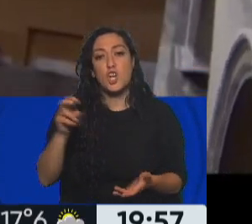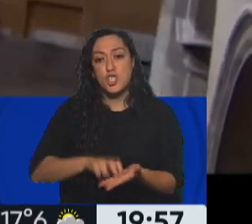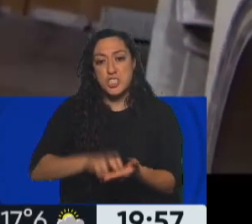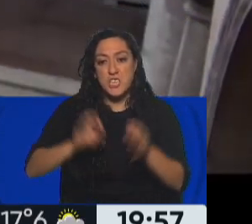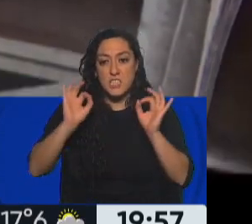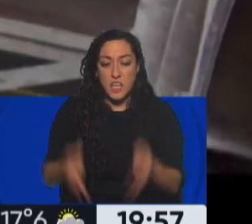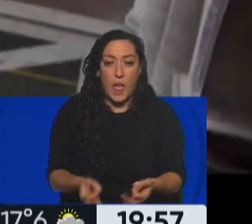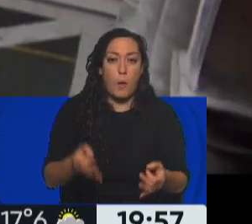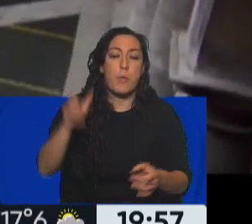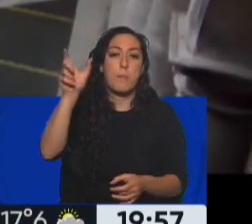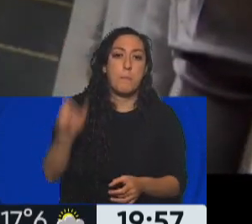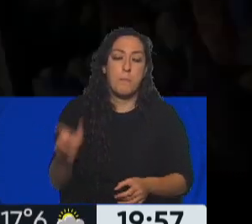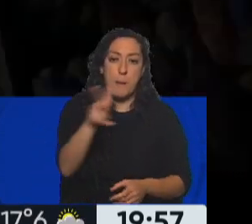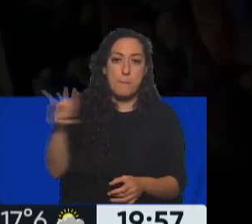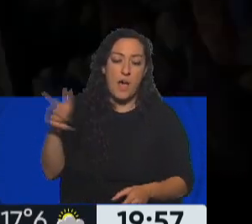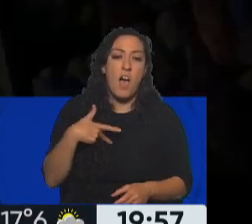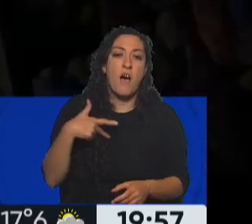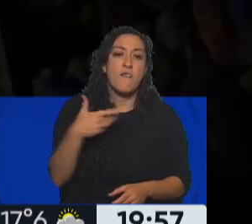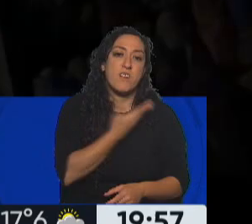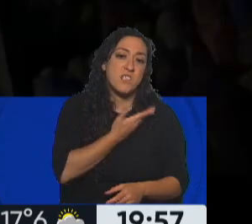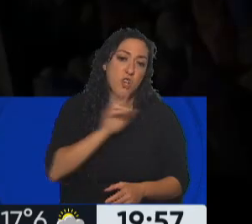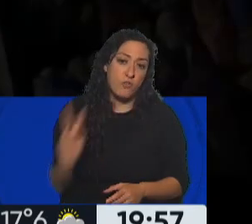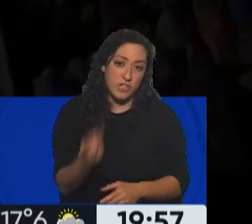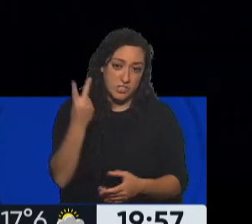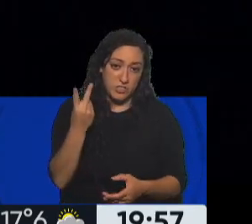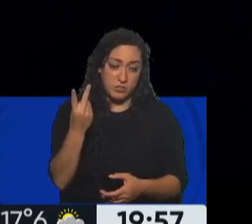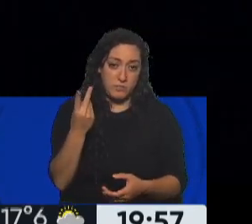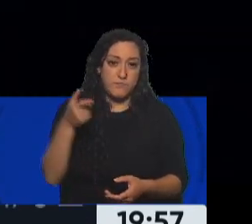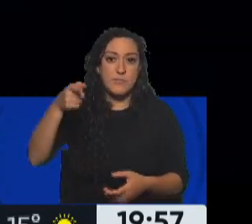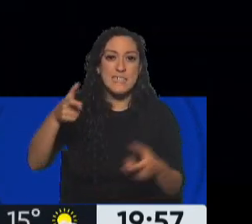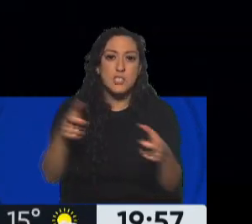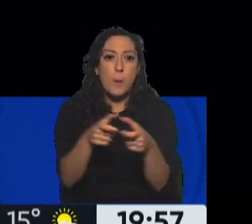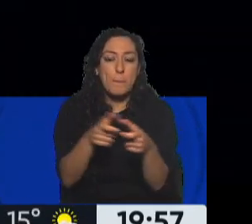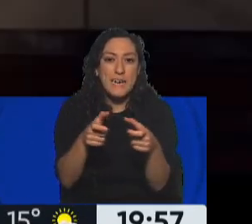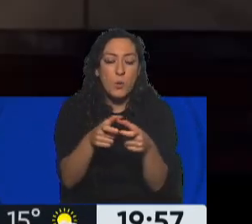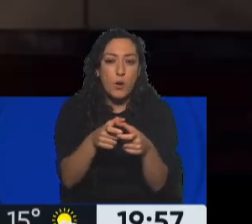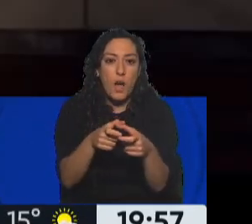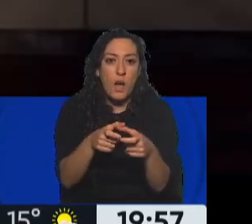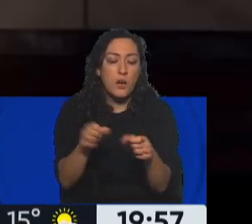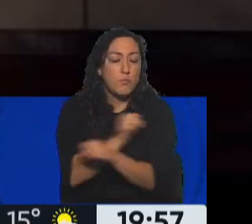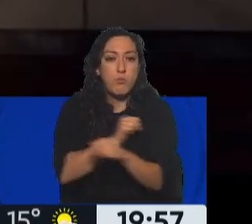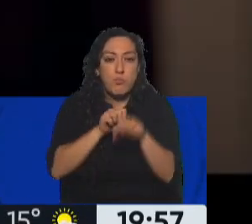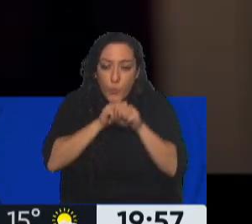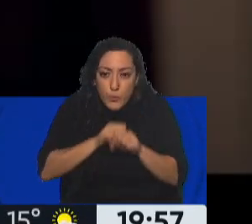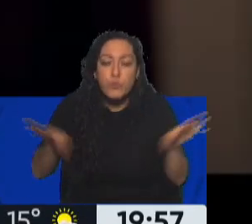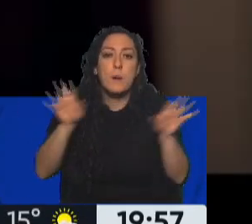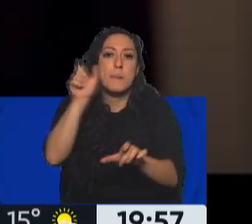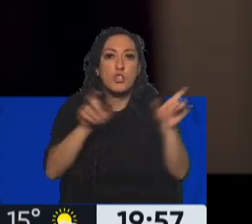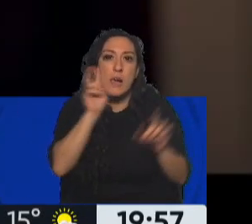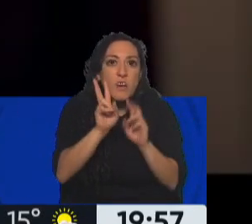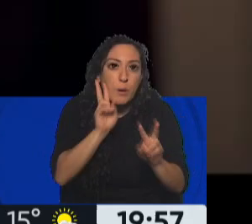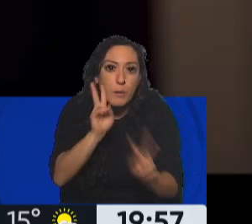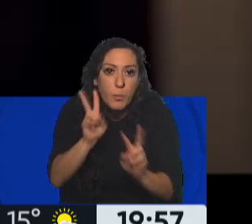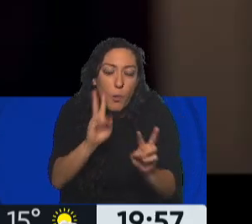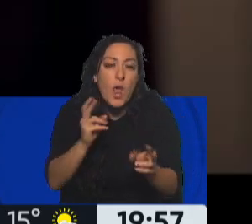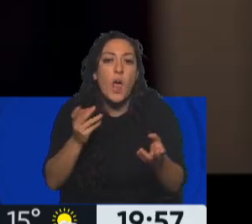del fallecimiento del Papa Francisco, ¿qué pasó? Esta película explotó con millones de visualizaciones